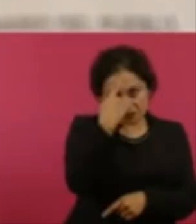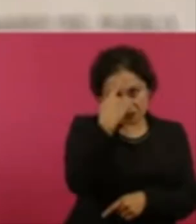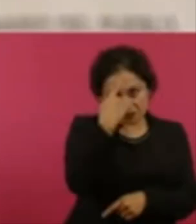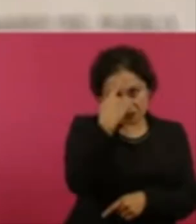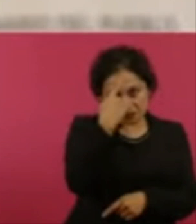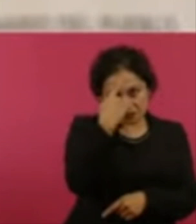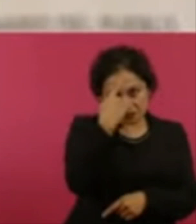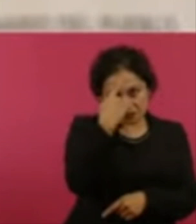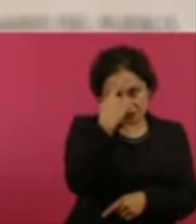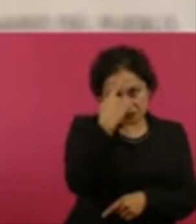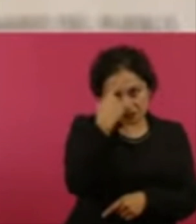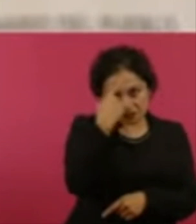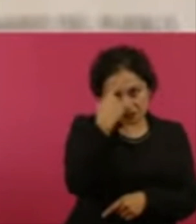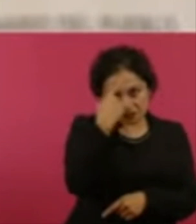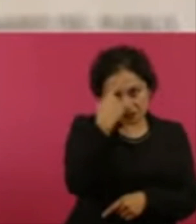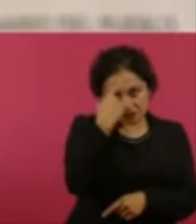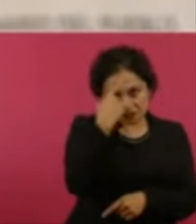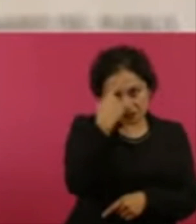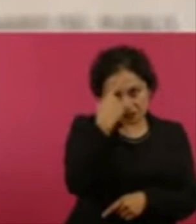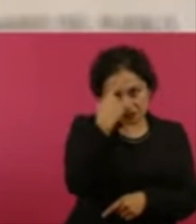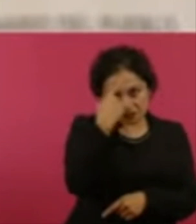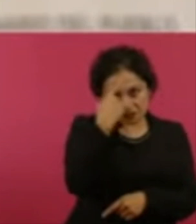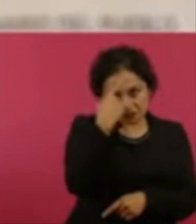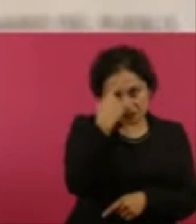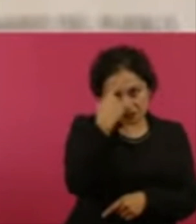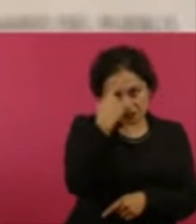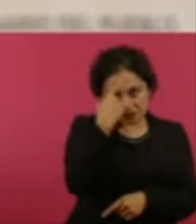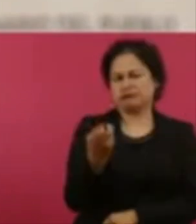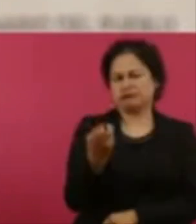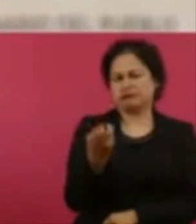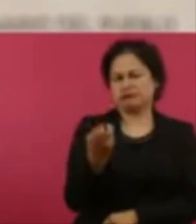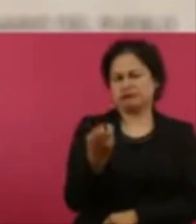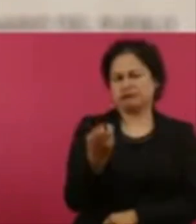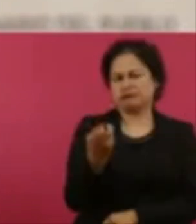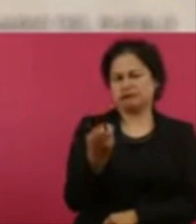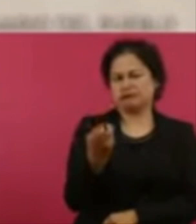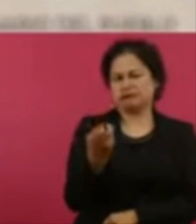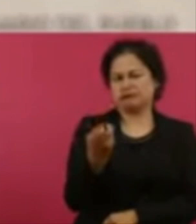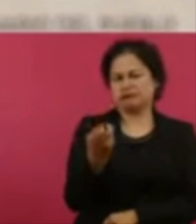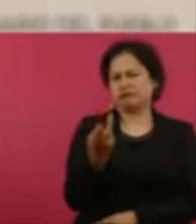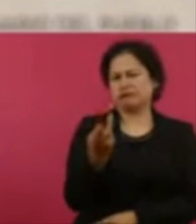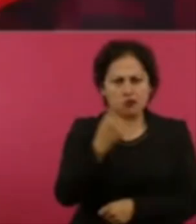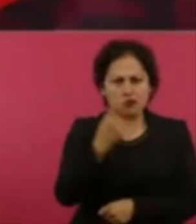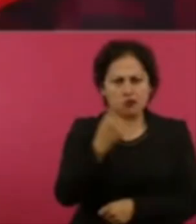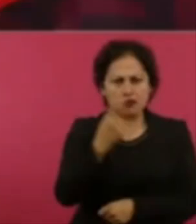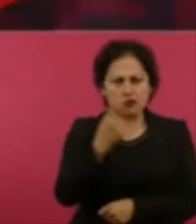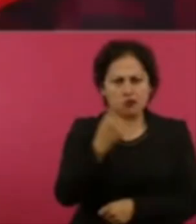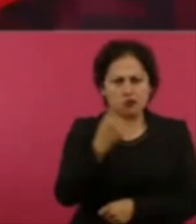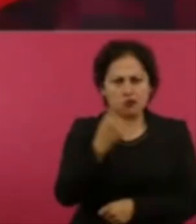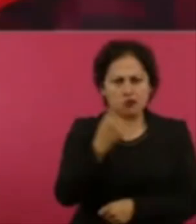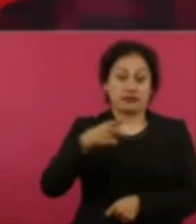comillas, ponemos con malicia efectiva, en las señales y redes sociales oficiales.